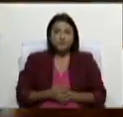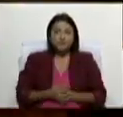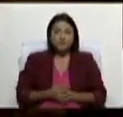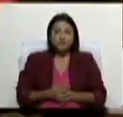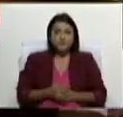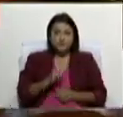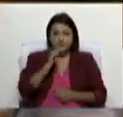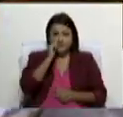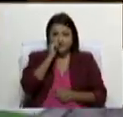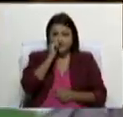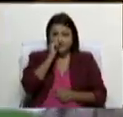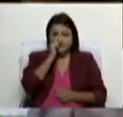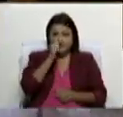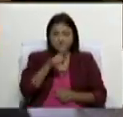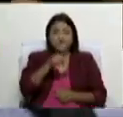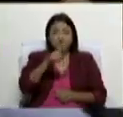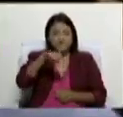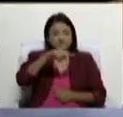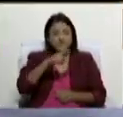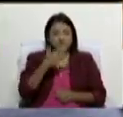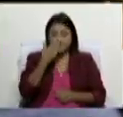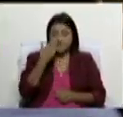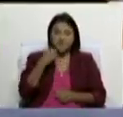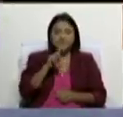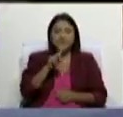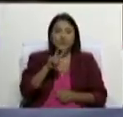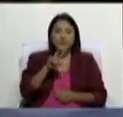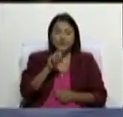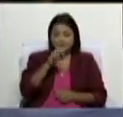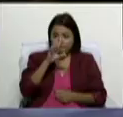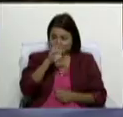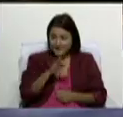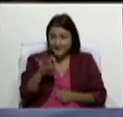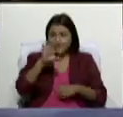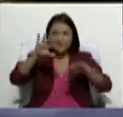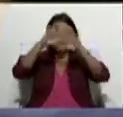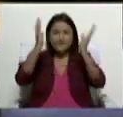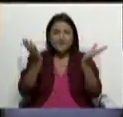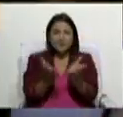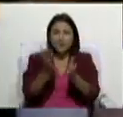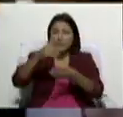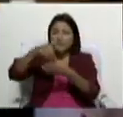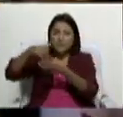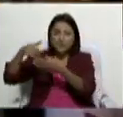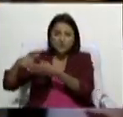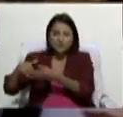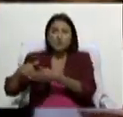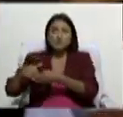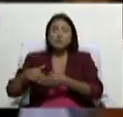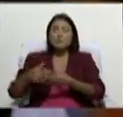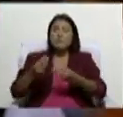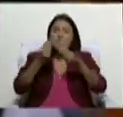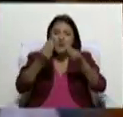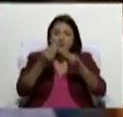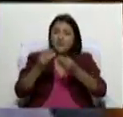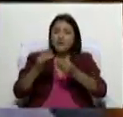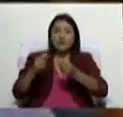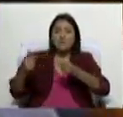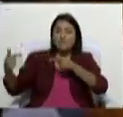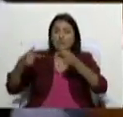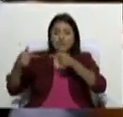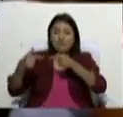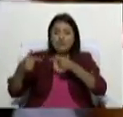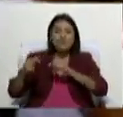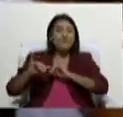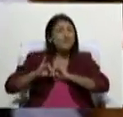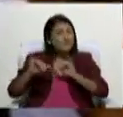el supremacismo. Recientemente 120 países del mundo votaron, por favor, que se detenga este genocidio, esta